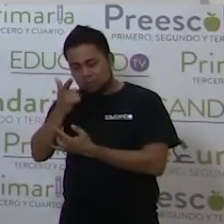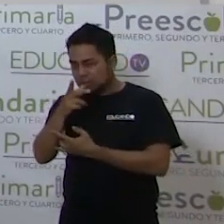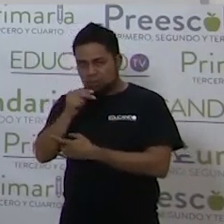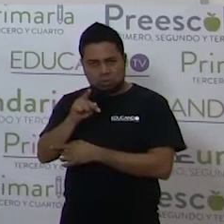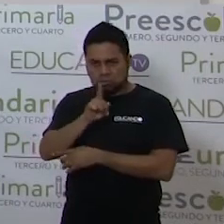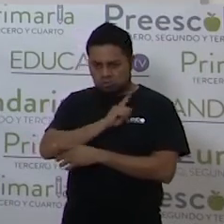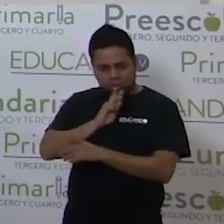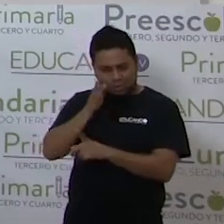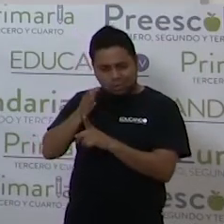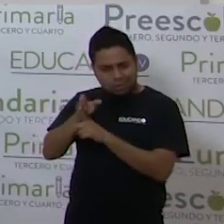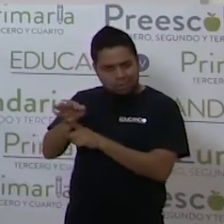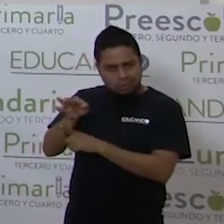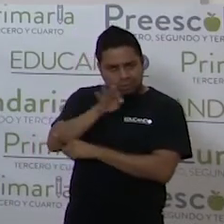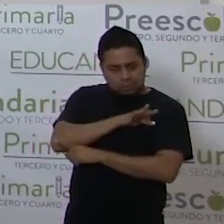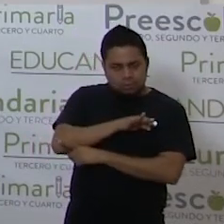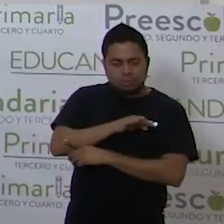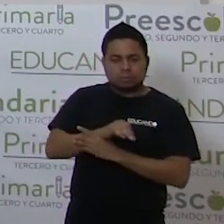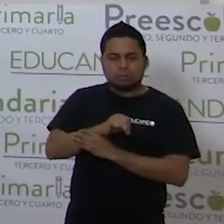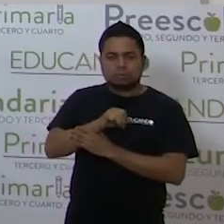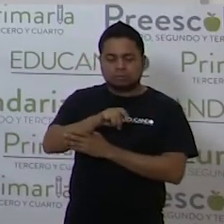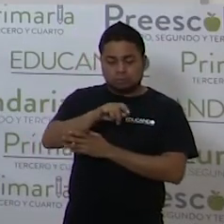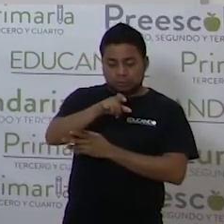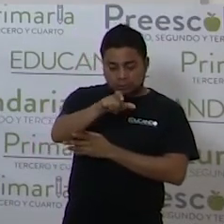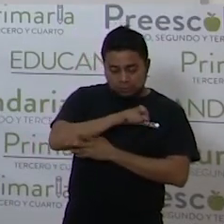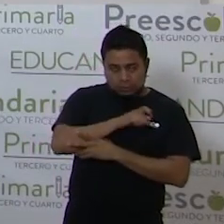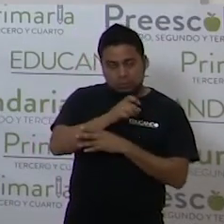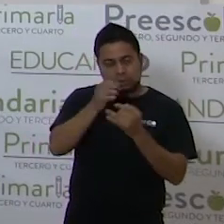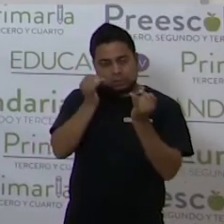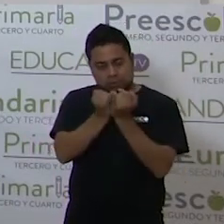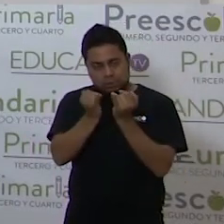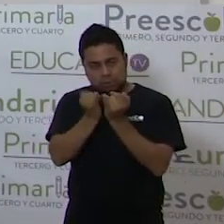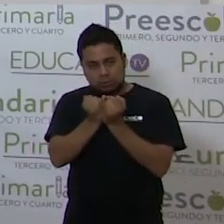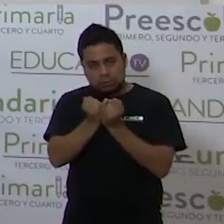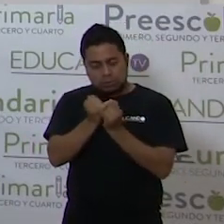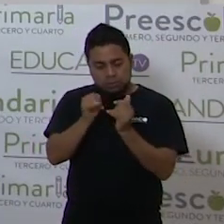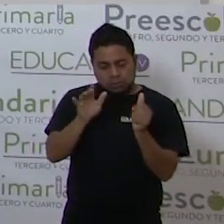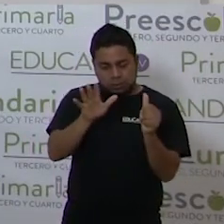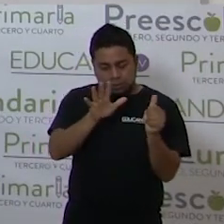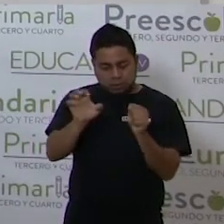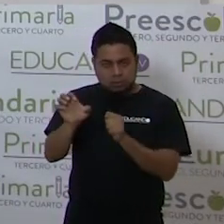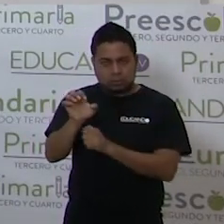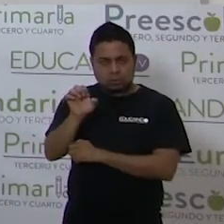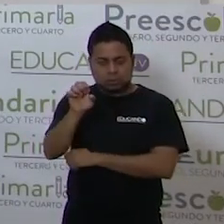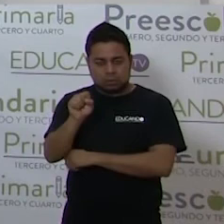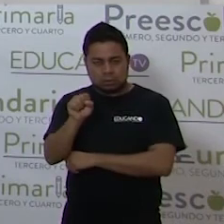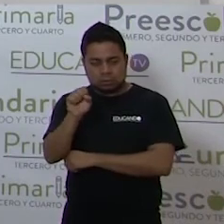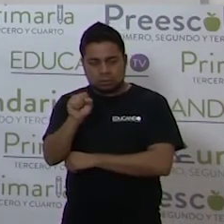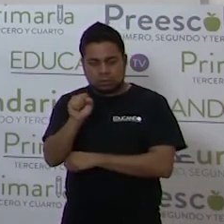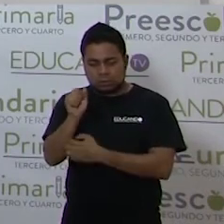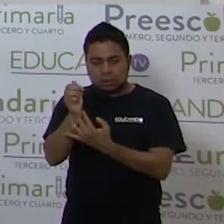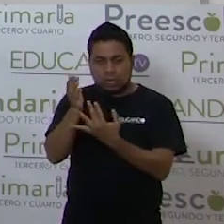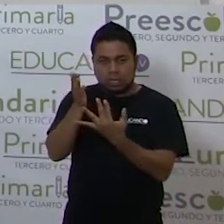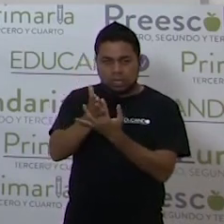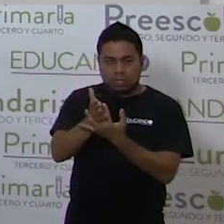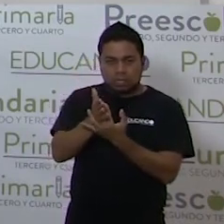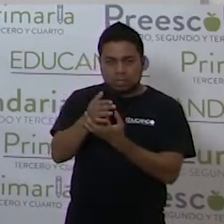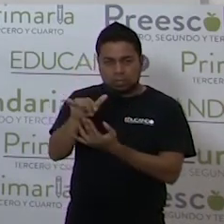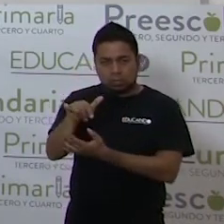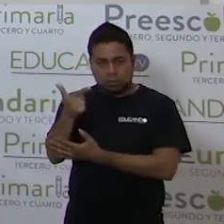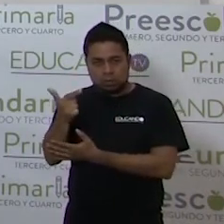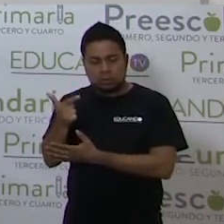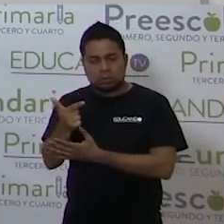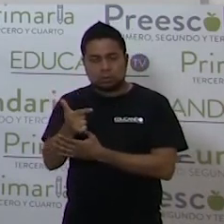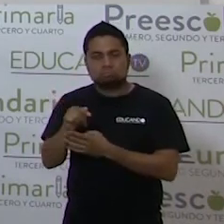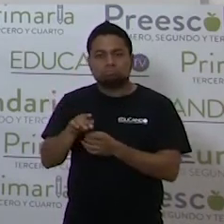directa x es igual a 660 entre 12